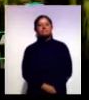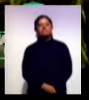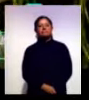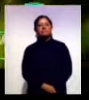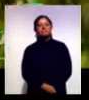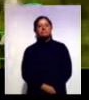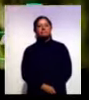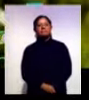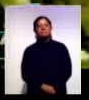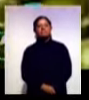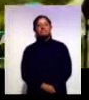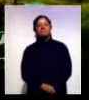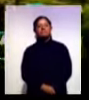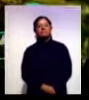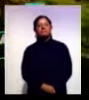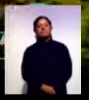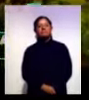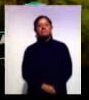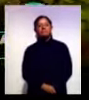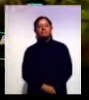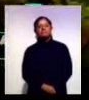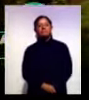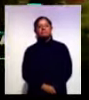El cuento se volvió leyenda.